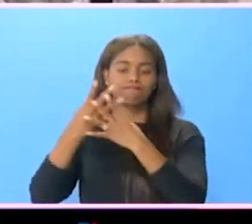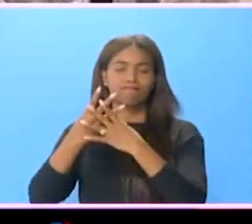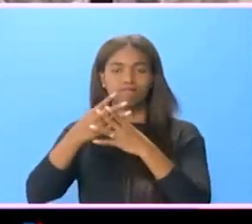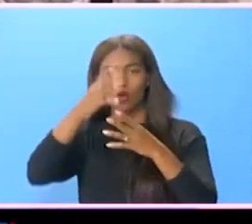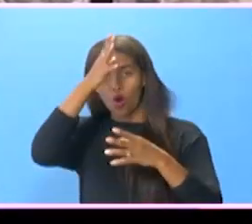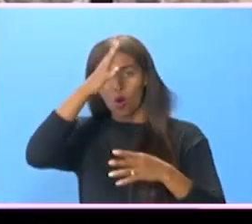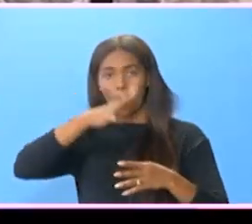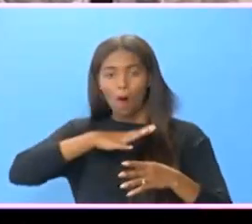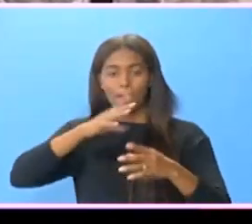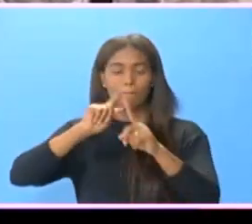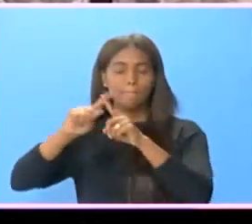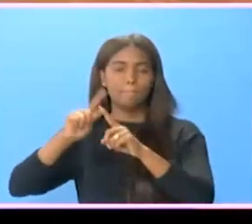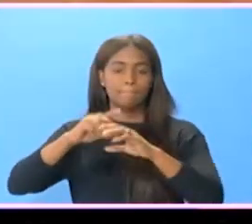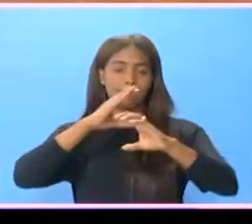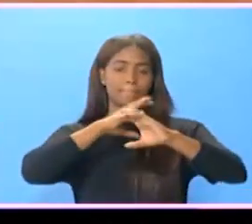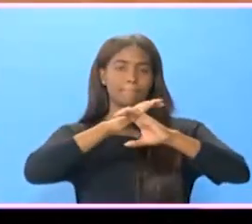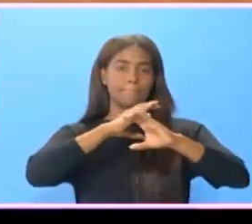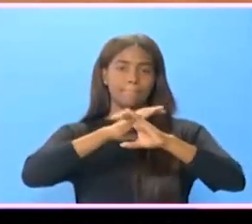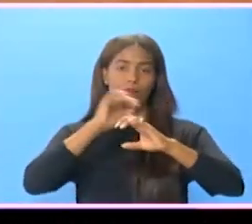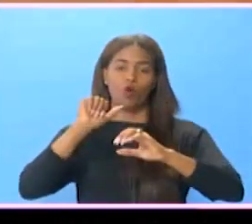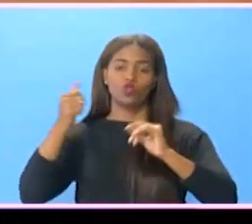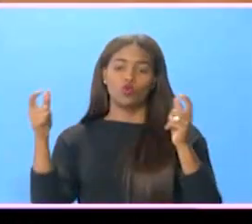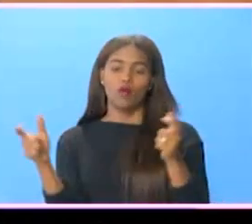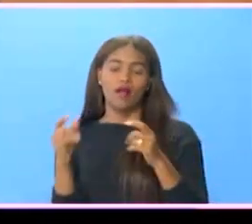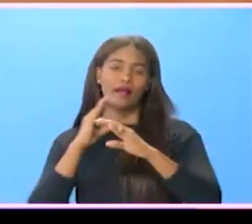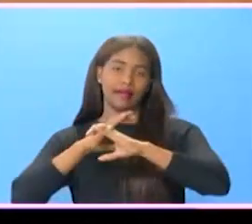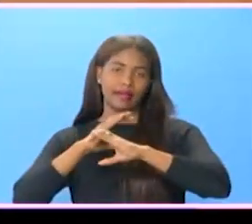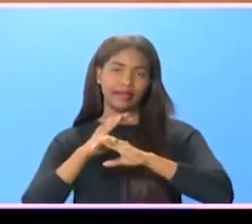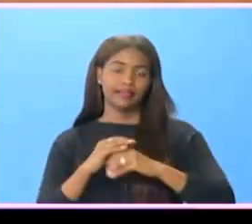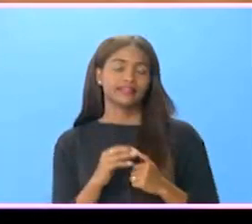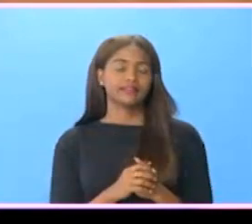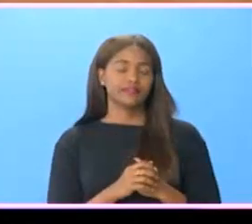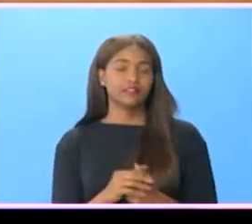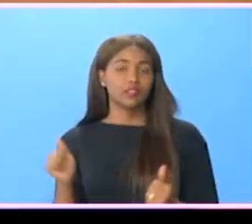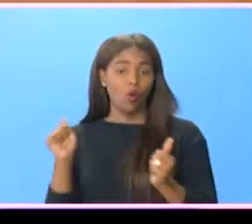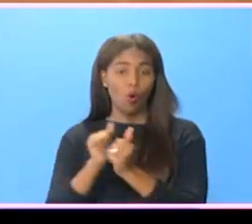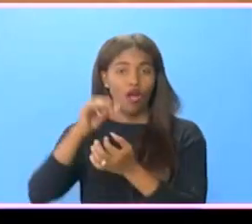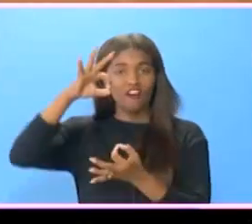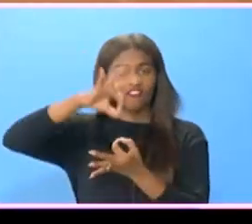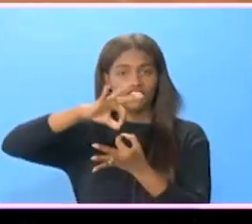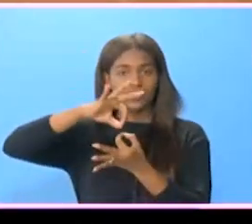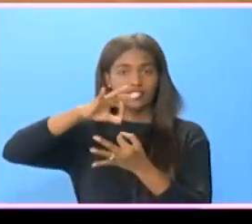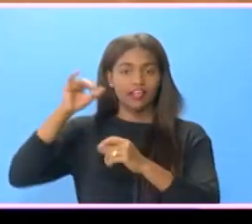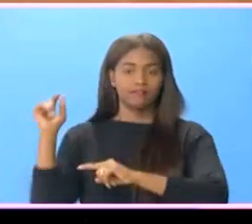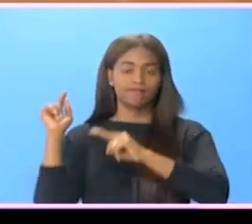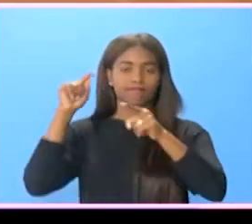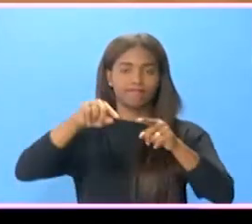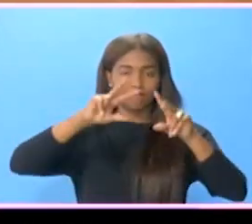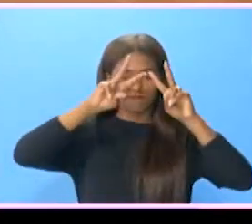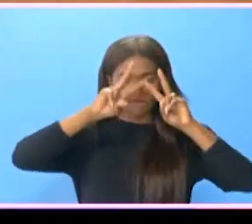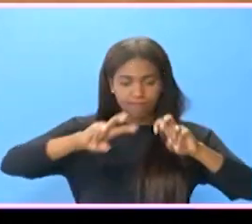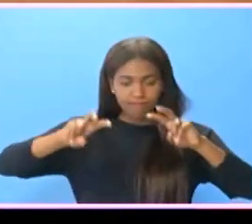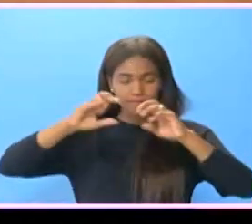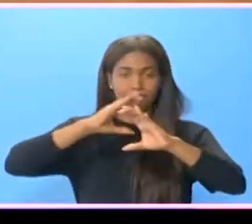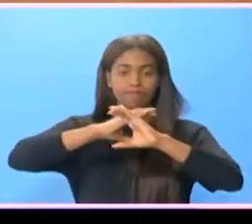una camioneta y un carro. Posteriormente, y en presencia de un fiscal, se procedió a requisar los vehículos, encontrando en la parte